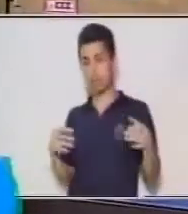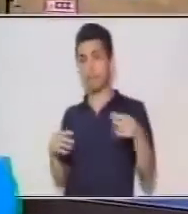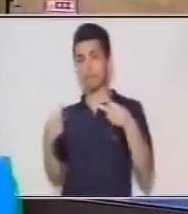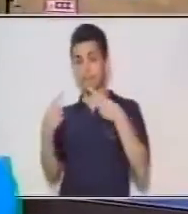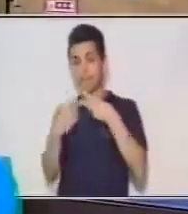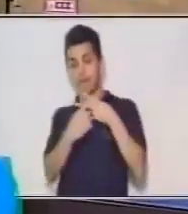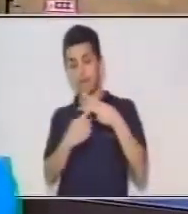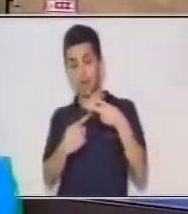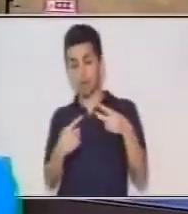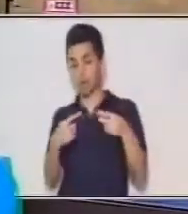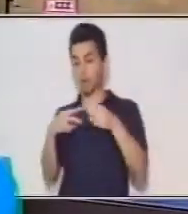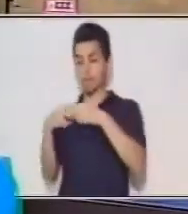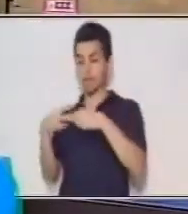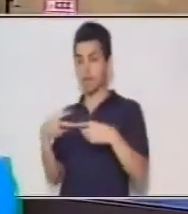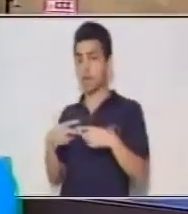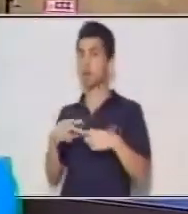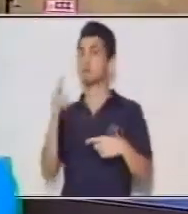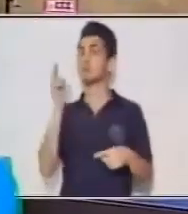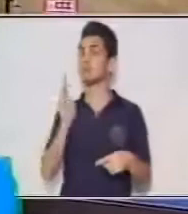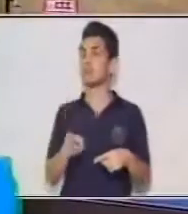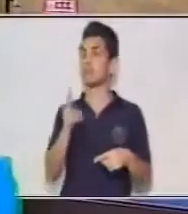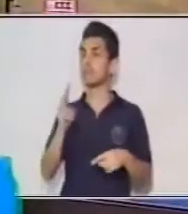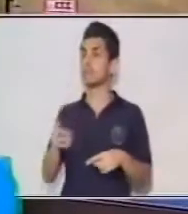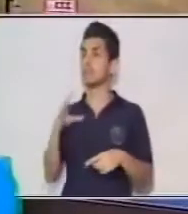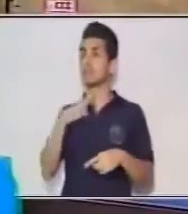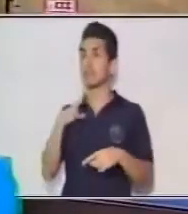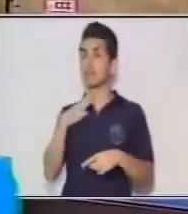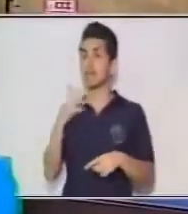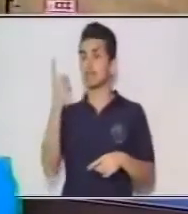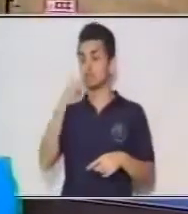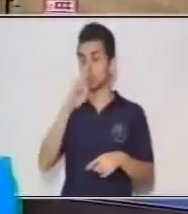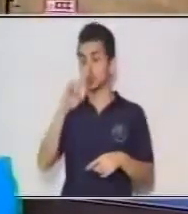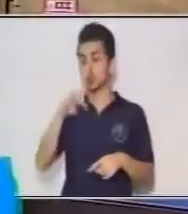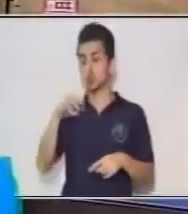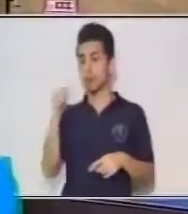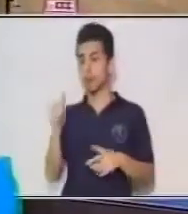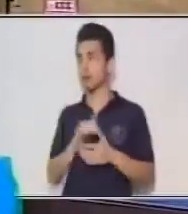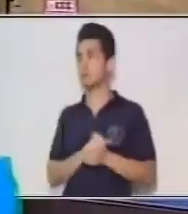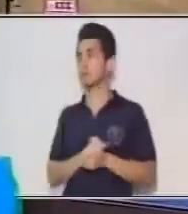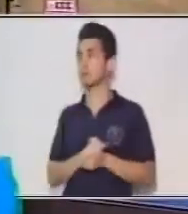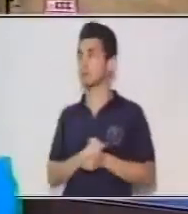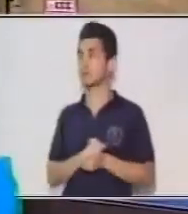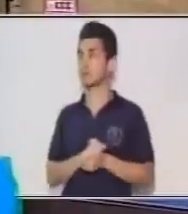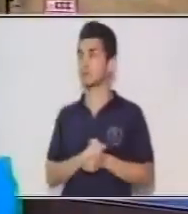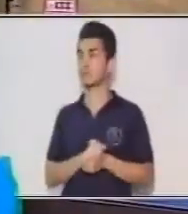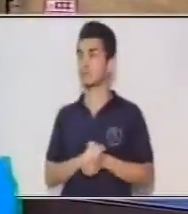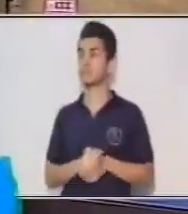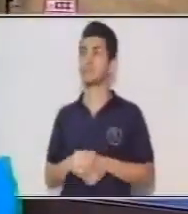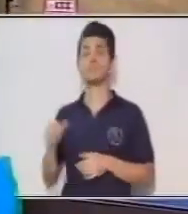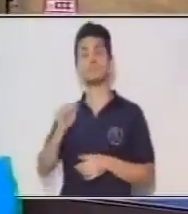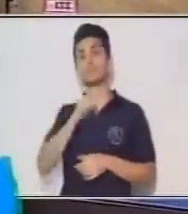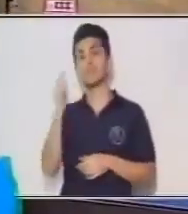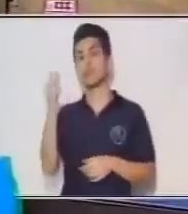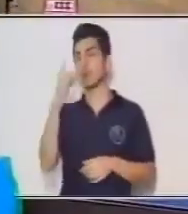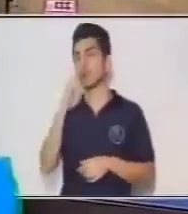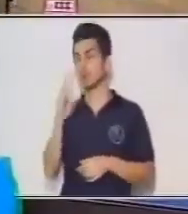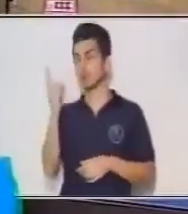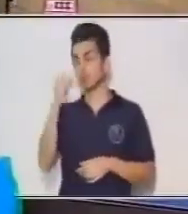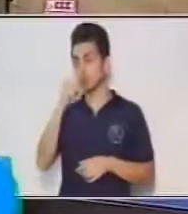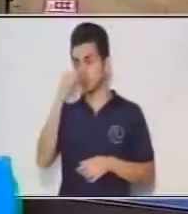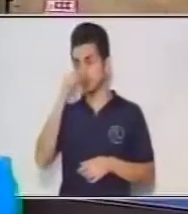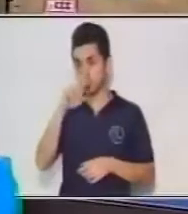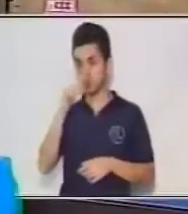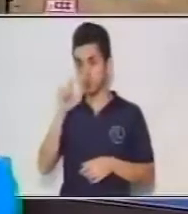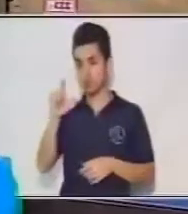menor, siempre va a ser suma. Luego está la regla de la sustracción. En